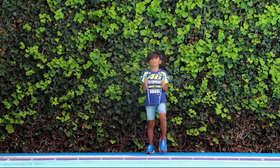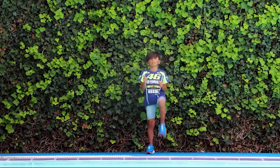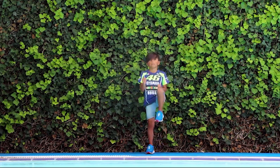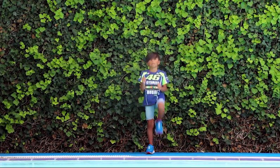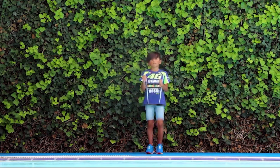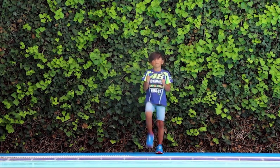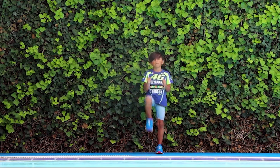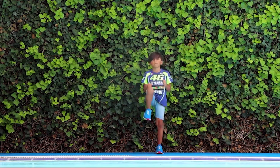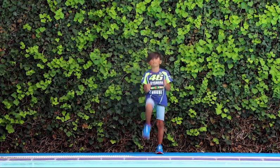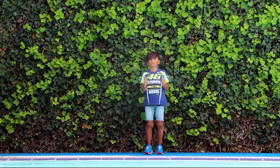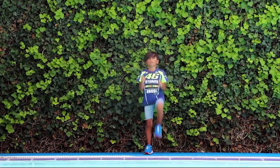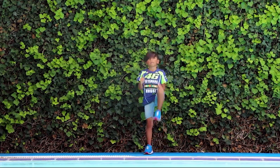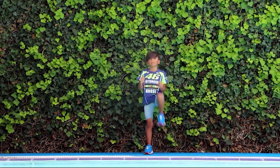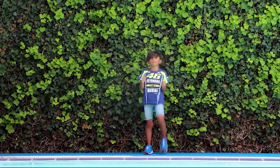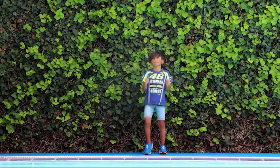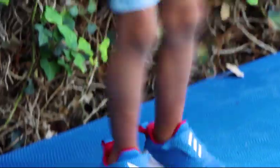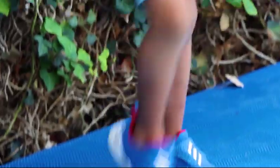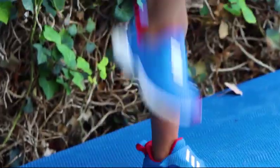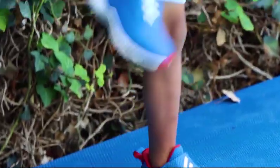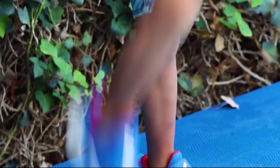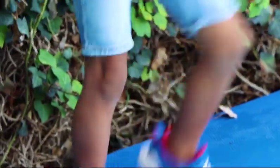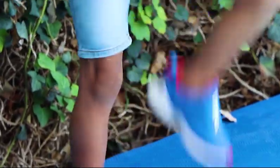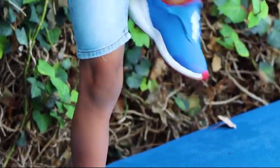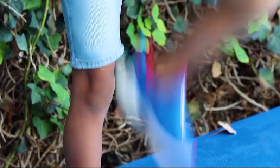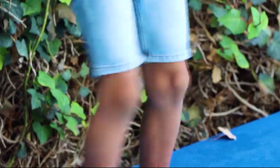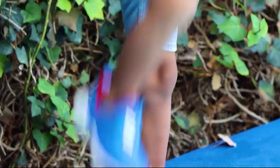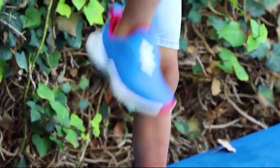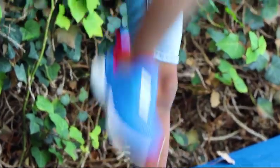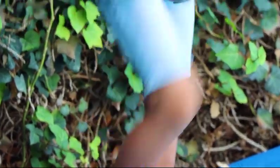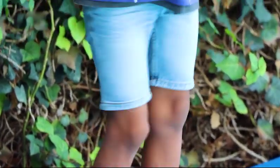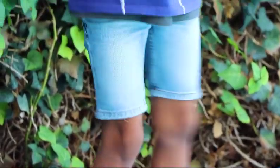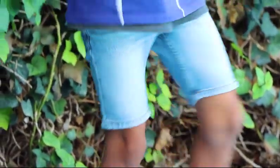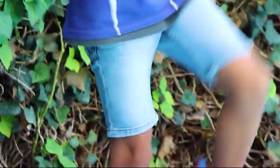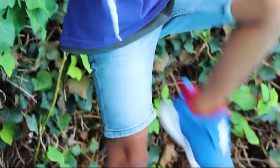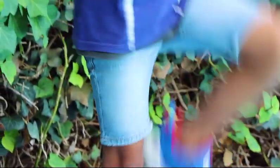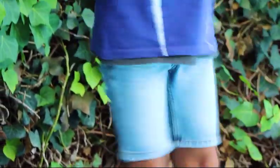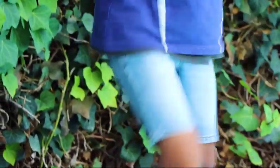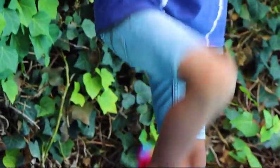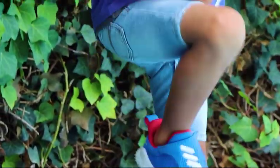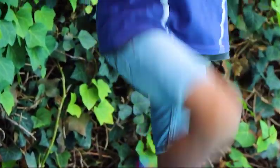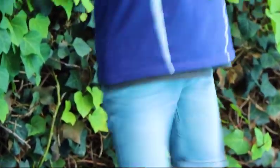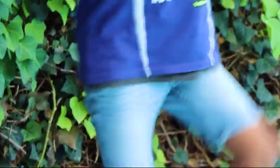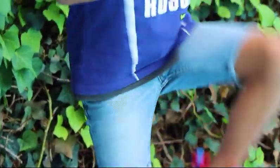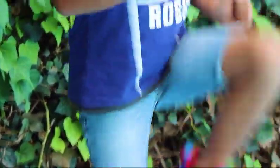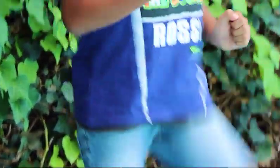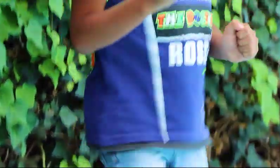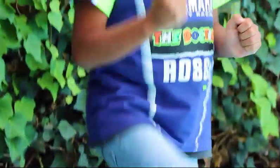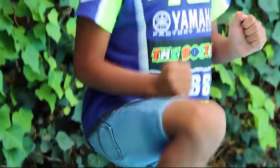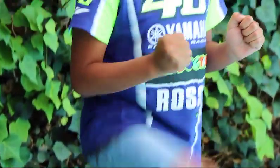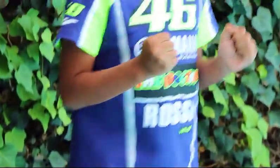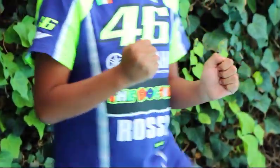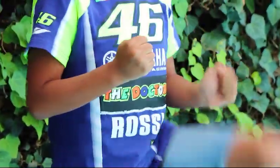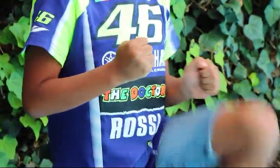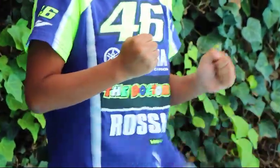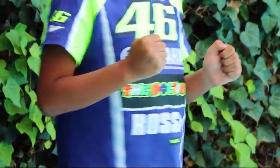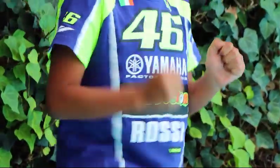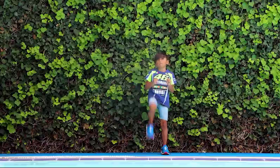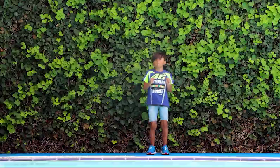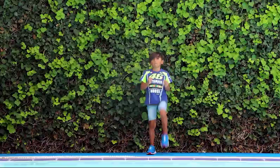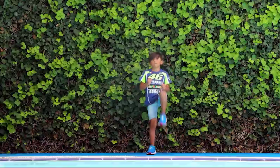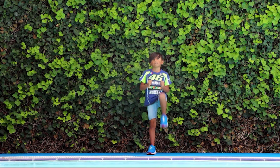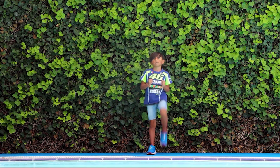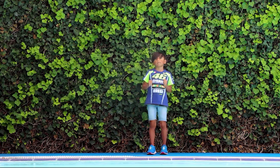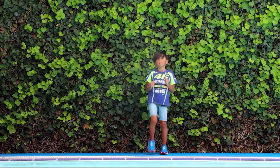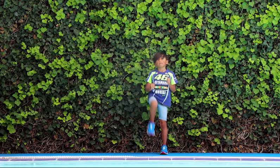control en su movimiento muy bien respira arriba rodillas arriba